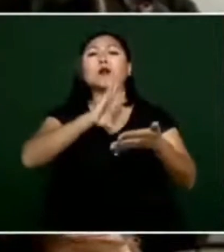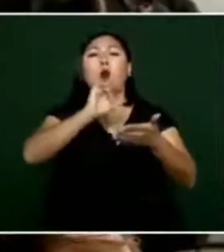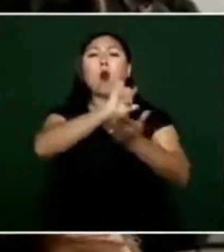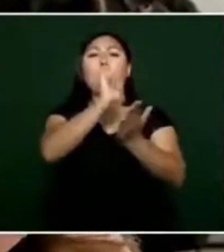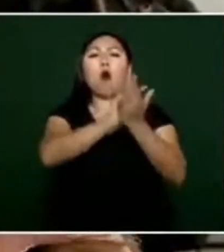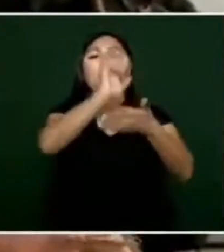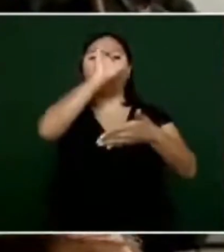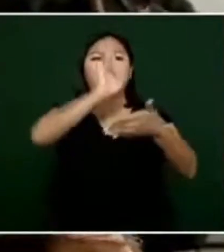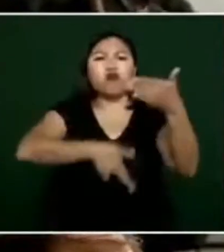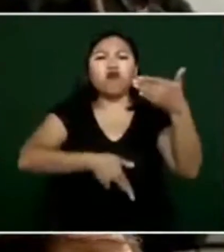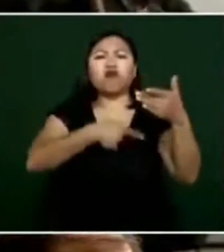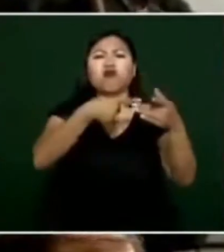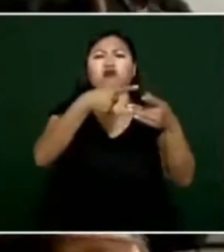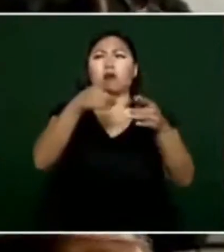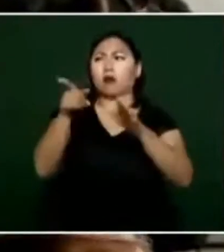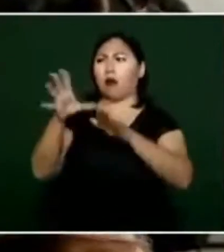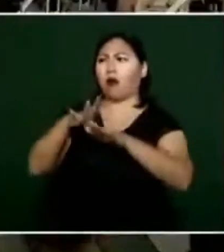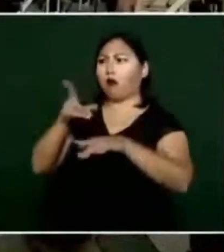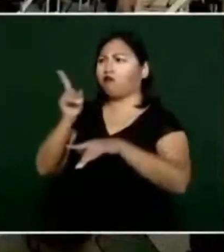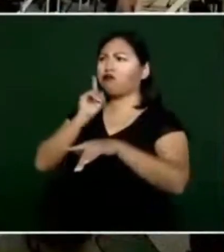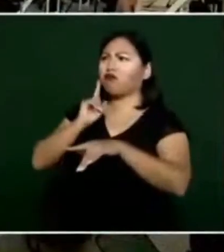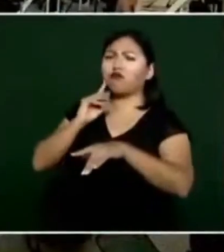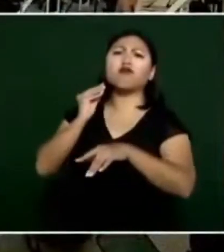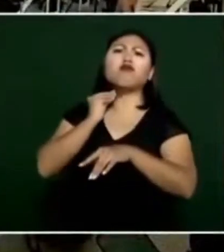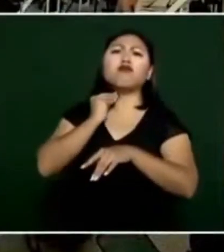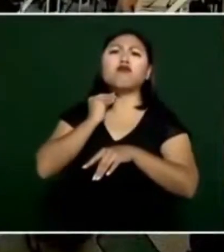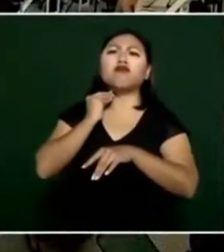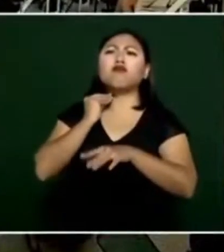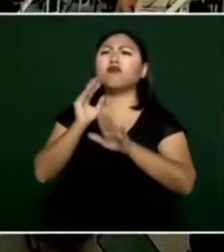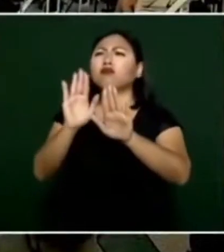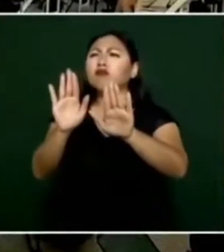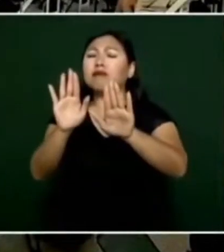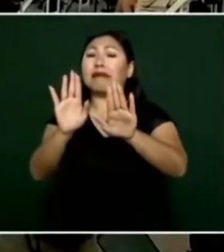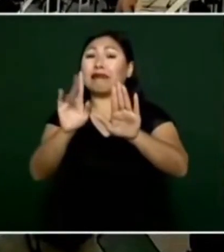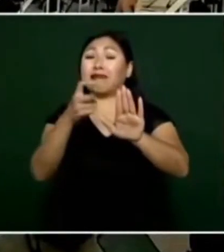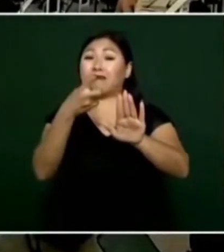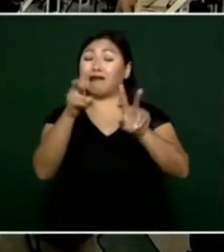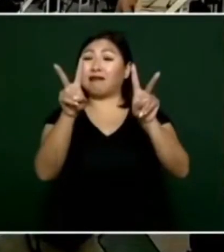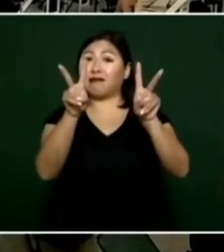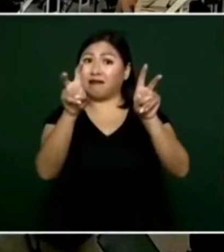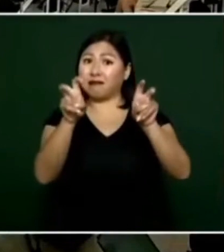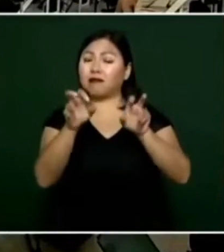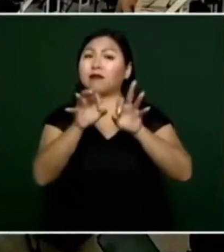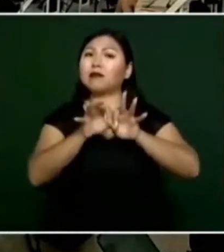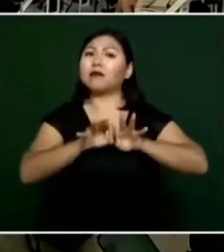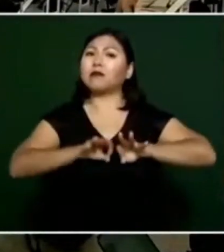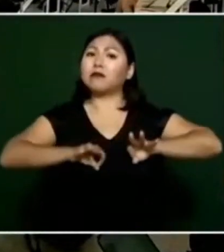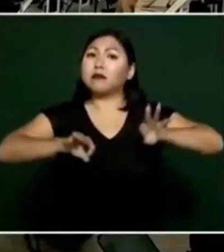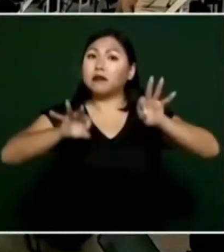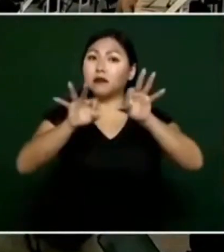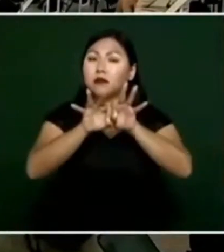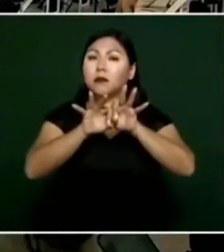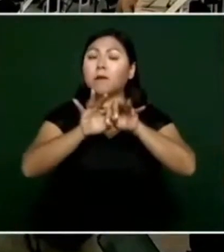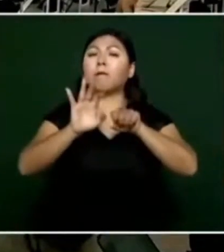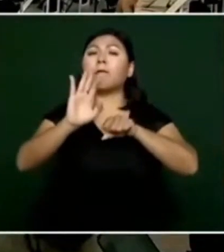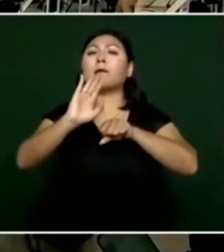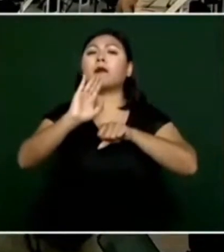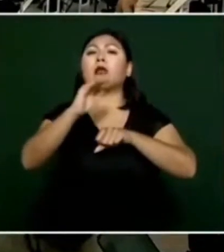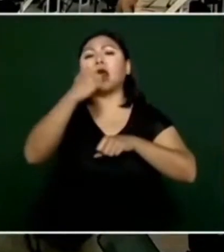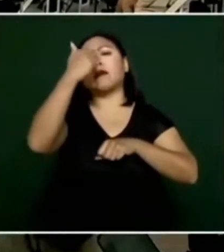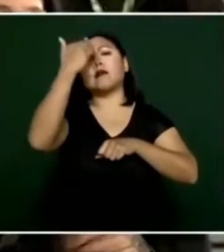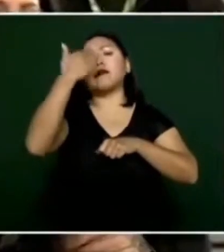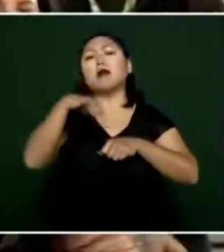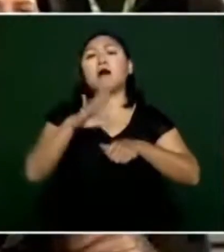no me dejarán mentir. Es un punto que en el transcurso del debate para el presupuesto de egresos,